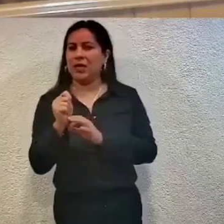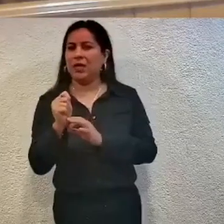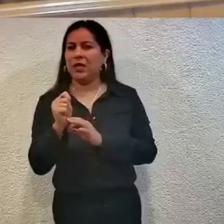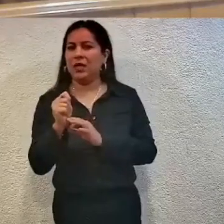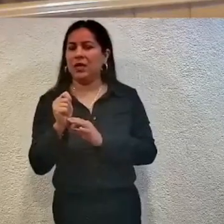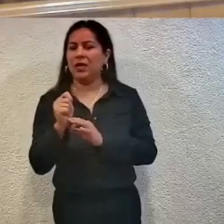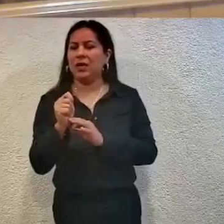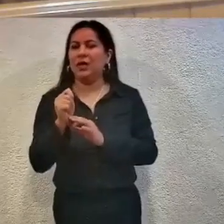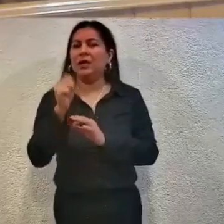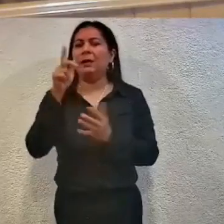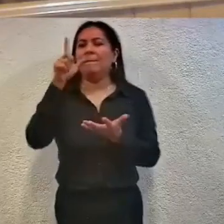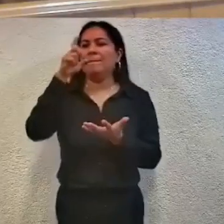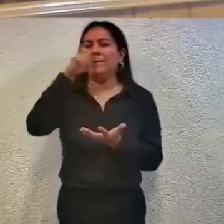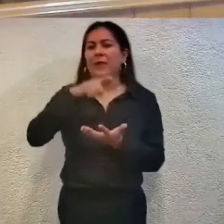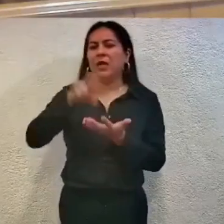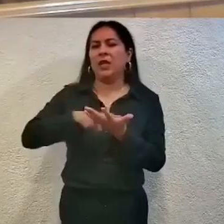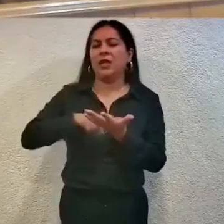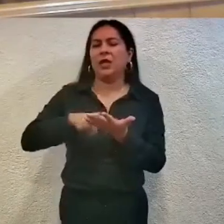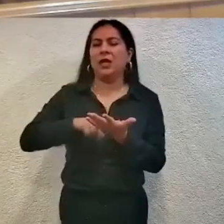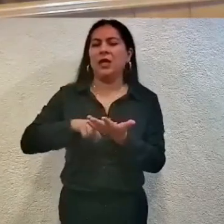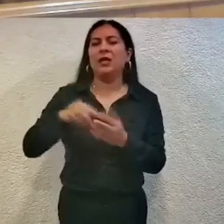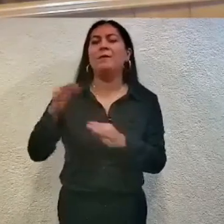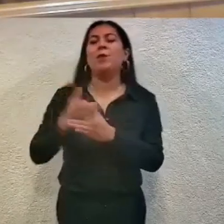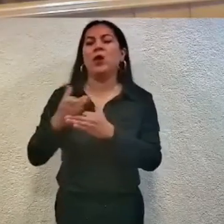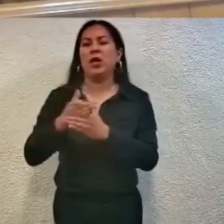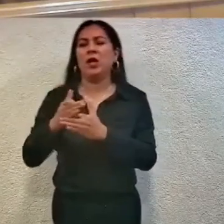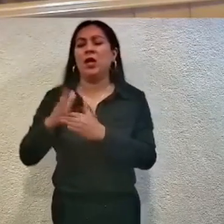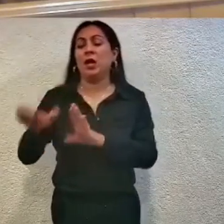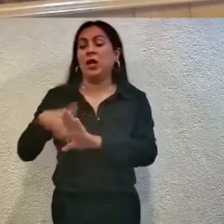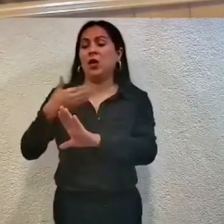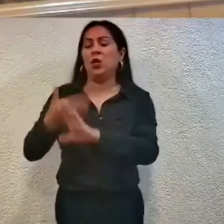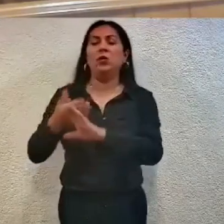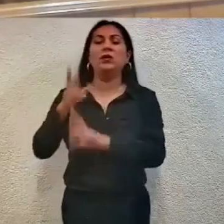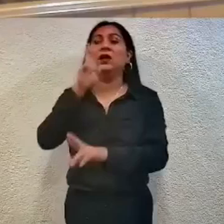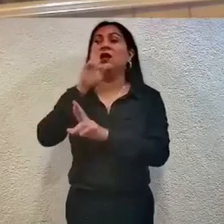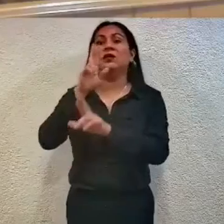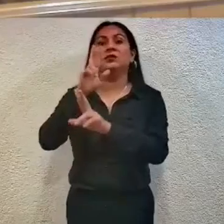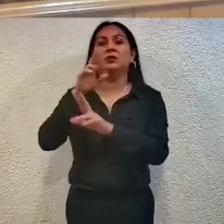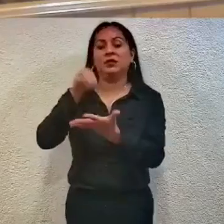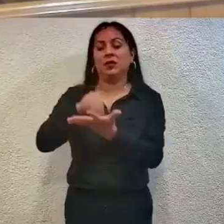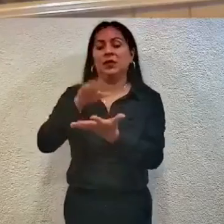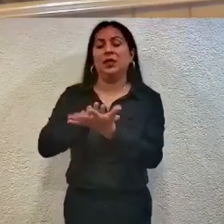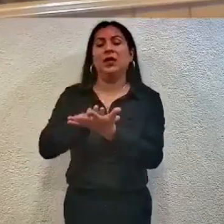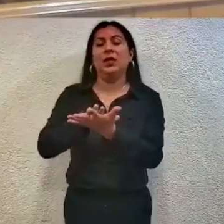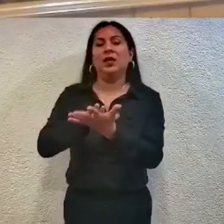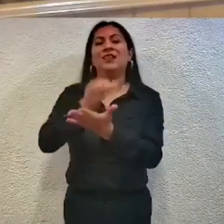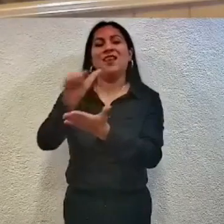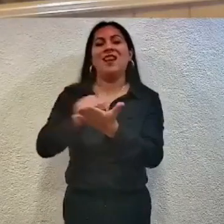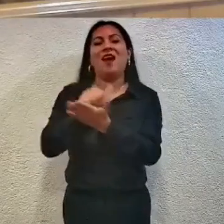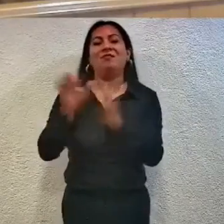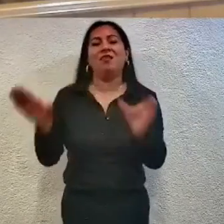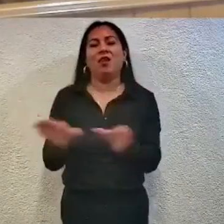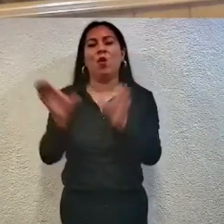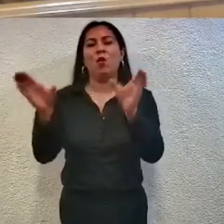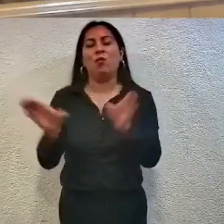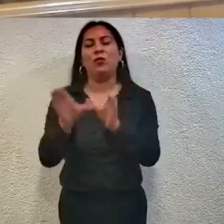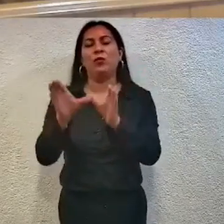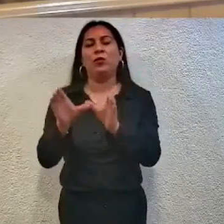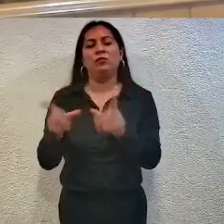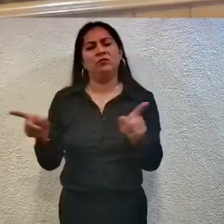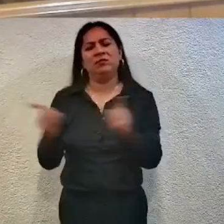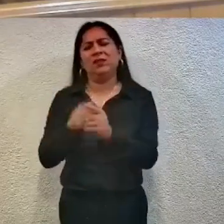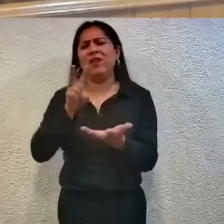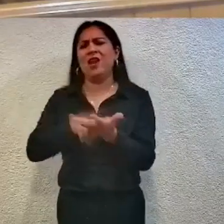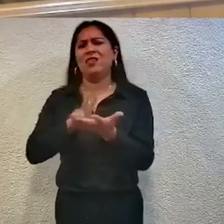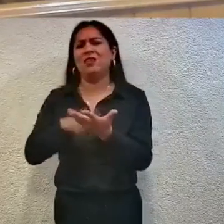Partido del Trabajo, Partido Verde Ecologista de México y Morena, en contra de los resultados consignados en la citada acta